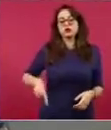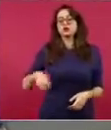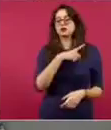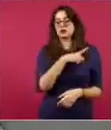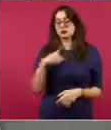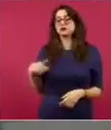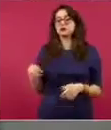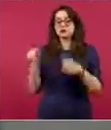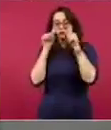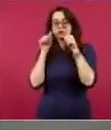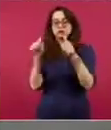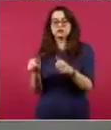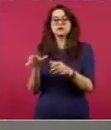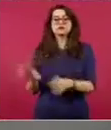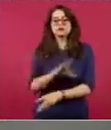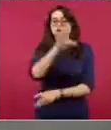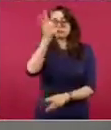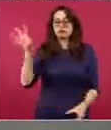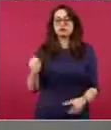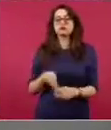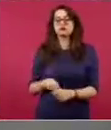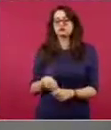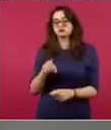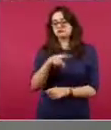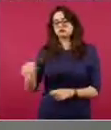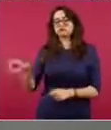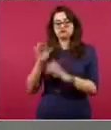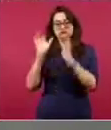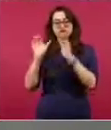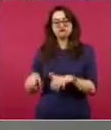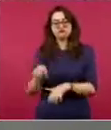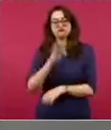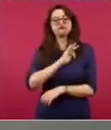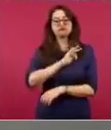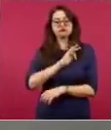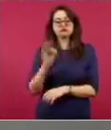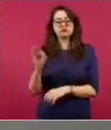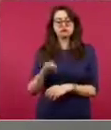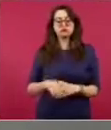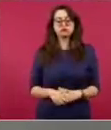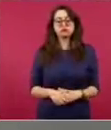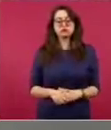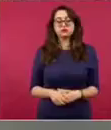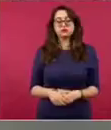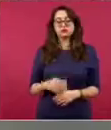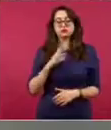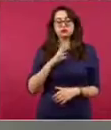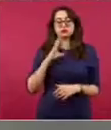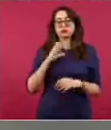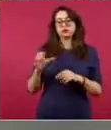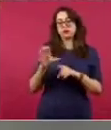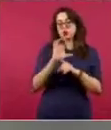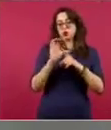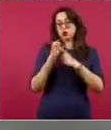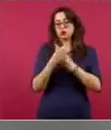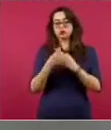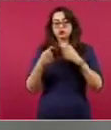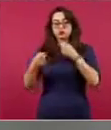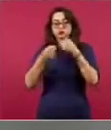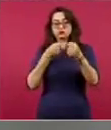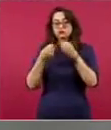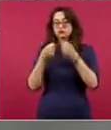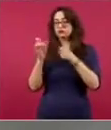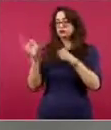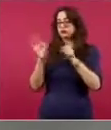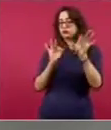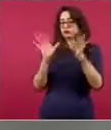subsidiado por completo por el gobierno y sigue abierto. Un comité de periodistas muy destacados que se